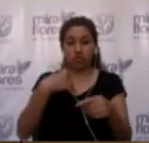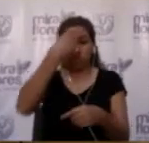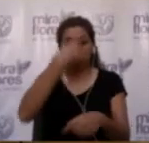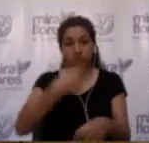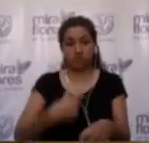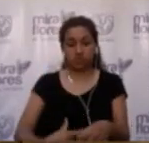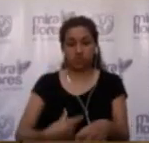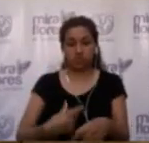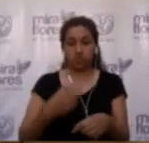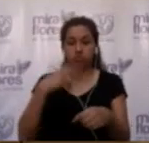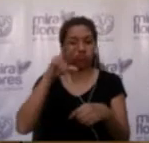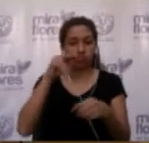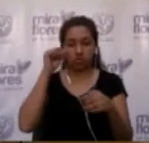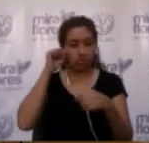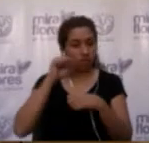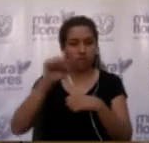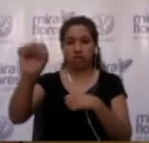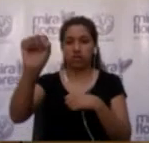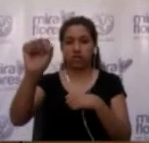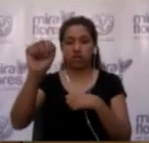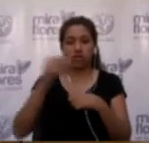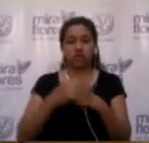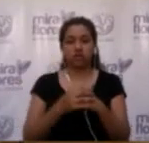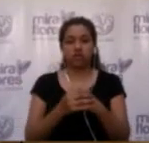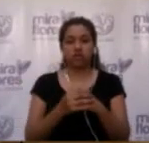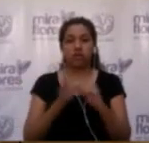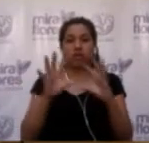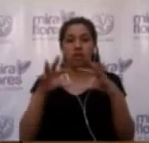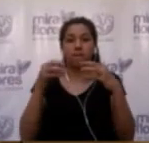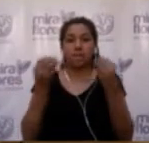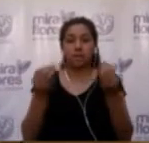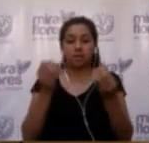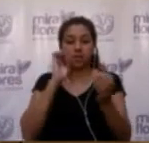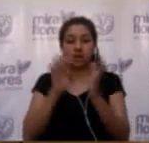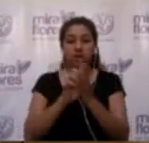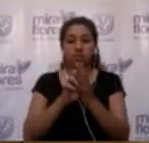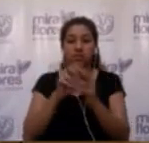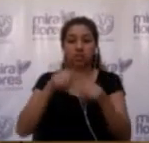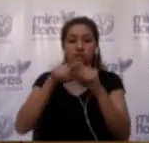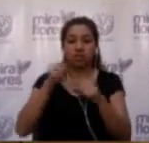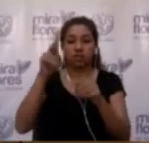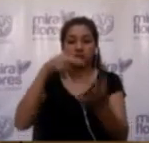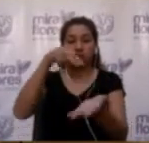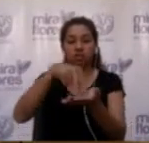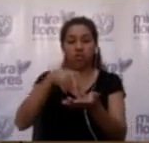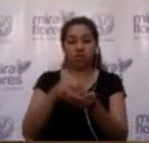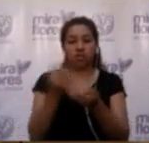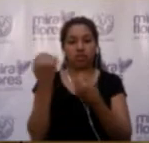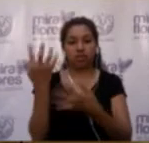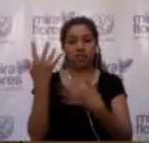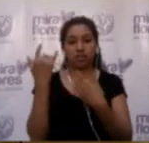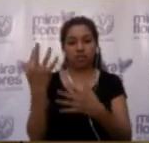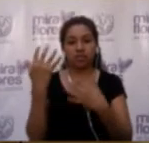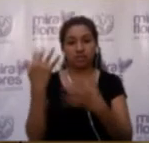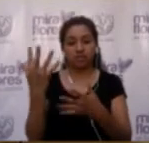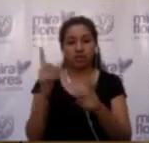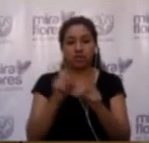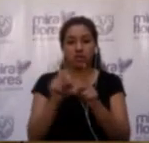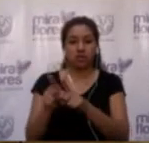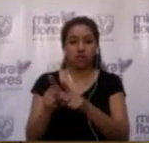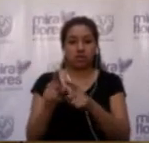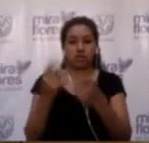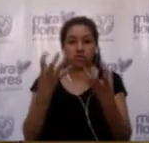de no viajar para no quedarme probablemente varado o que no tenga el sentido que se le